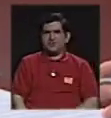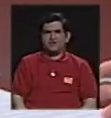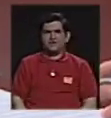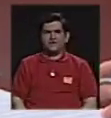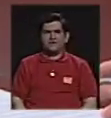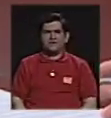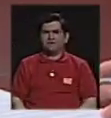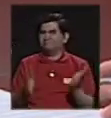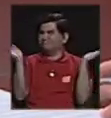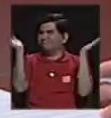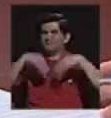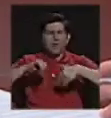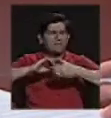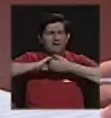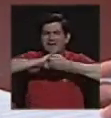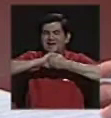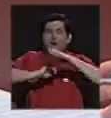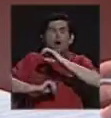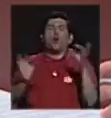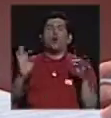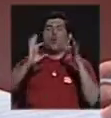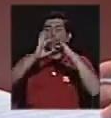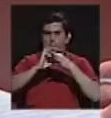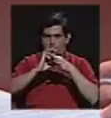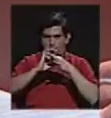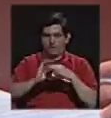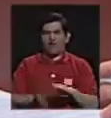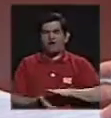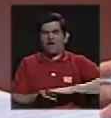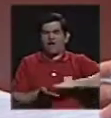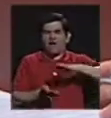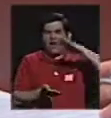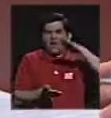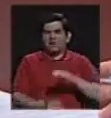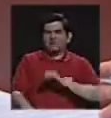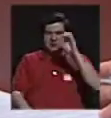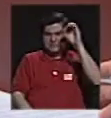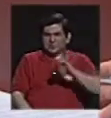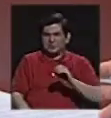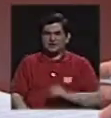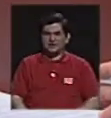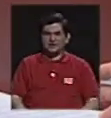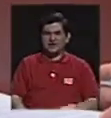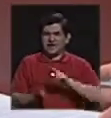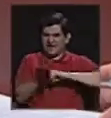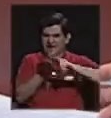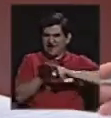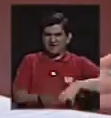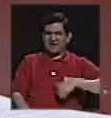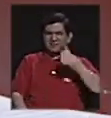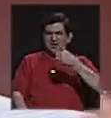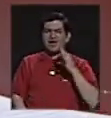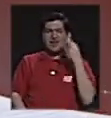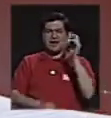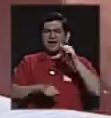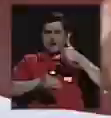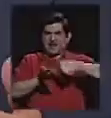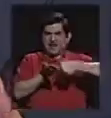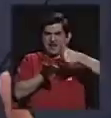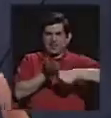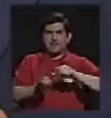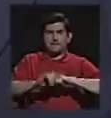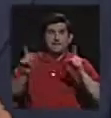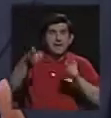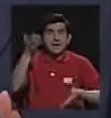la inexistencia de una alianza o coalición aumenta las probabilidades de que Liberación pueda ganar la próxima elección. Pero aún así,